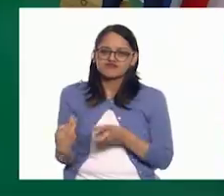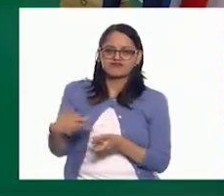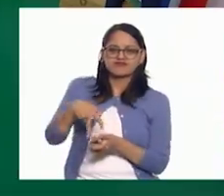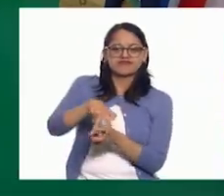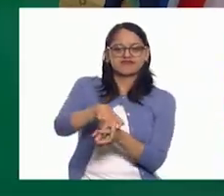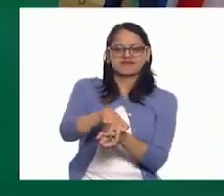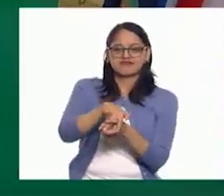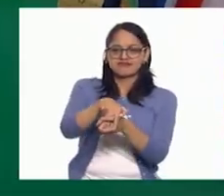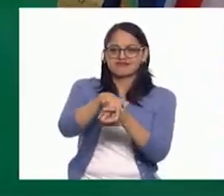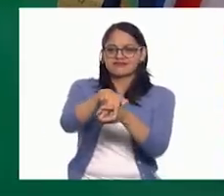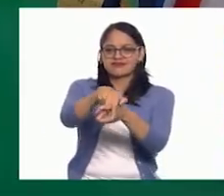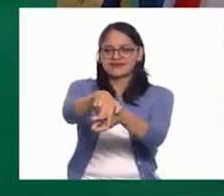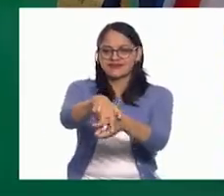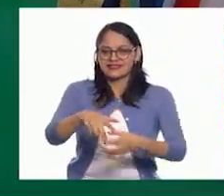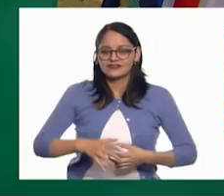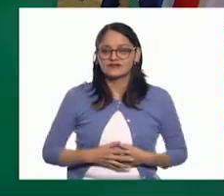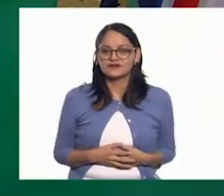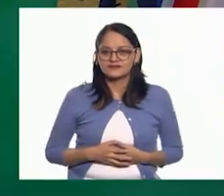caballo.